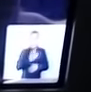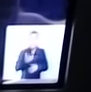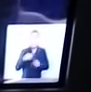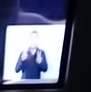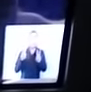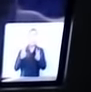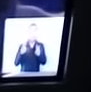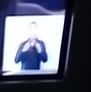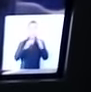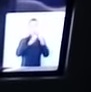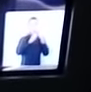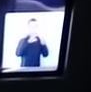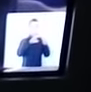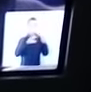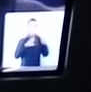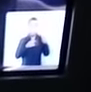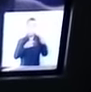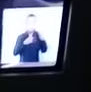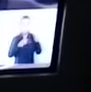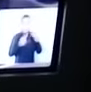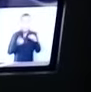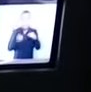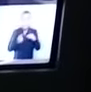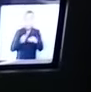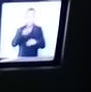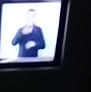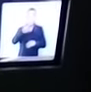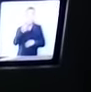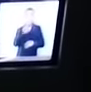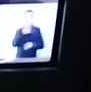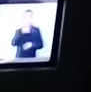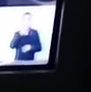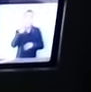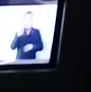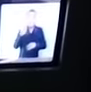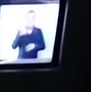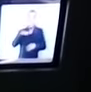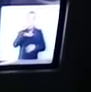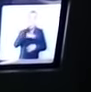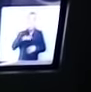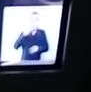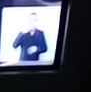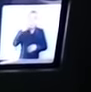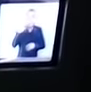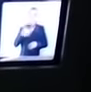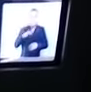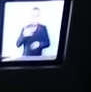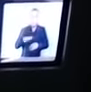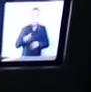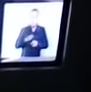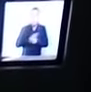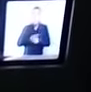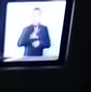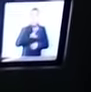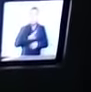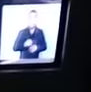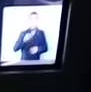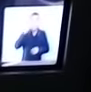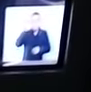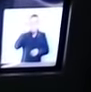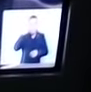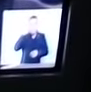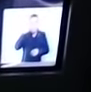los deslizamientos y casi que llegamos a los 1.500 puntos potenciales a nivel nacional. Y eso evidentemente